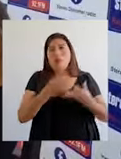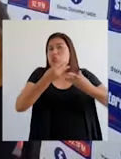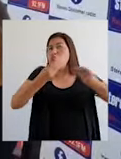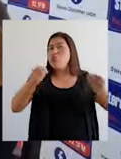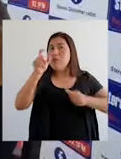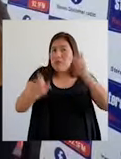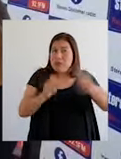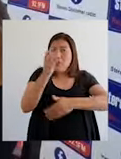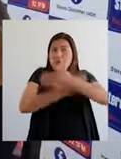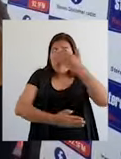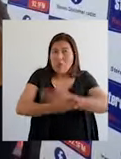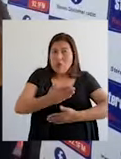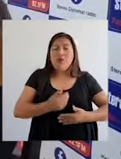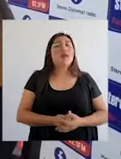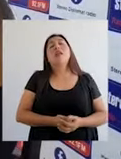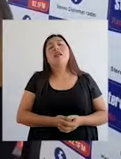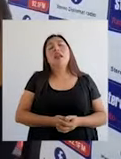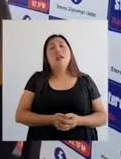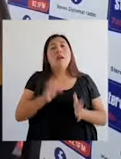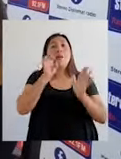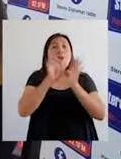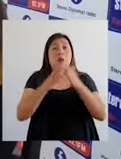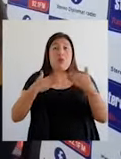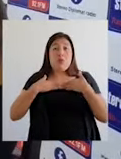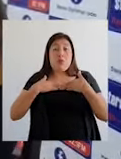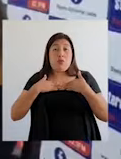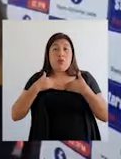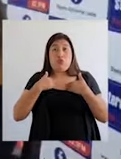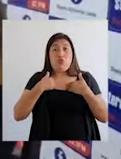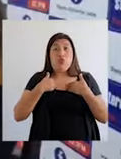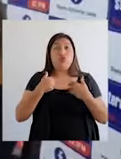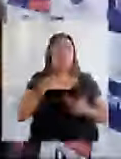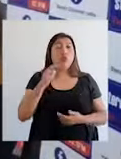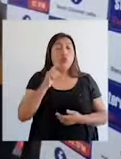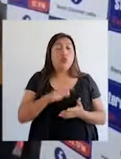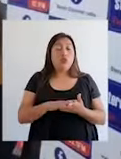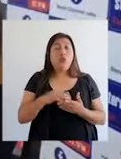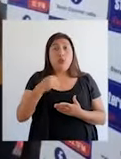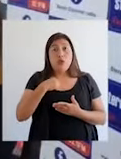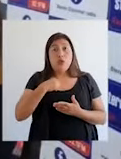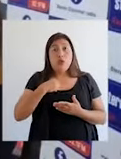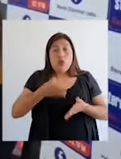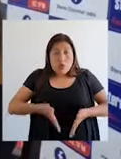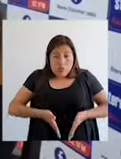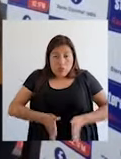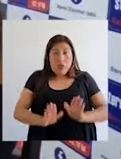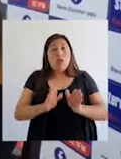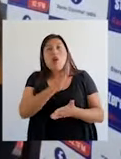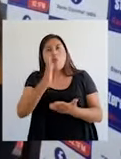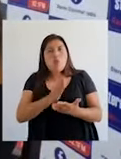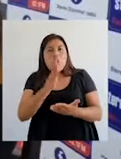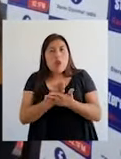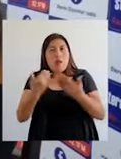que no son conscientes que la tienen. Como era mi caso, por ejemplo. Yo sufro de degeneración macular progresiva de nacimiento,